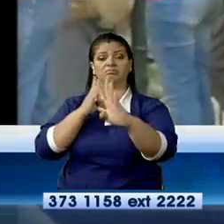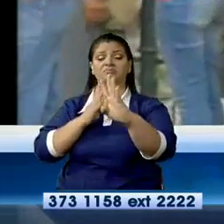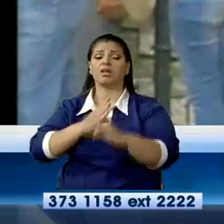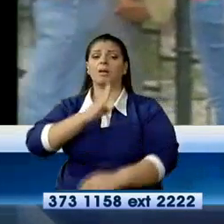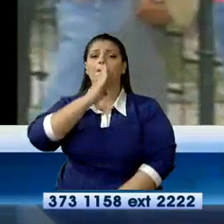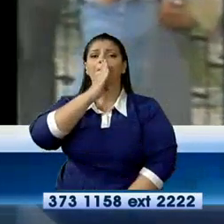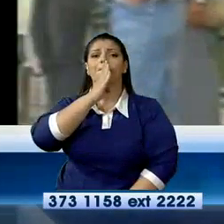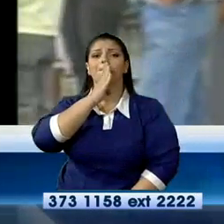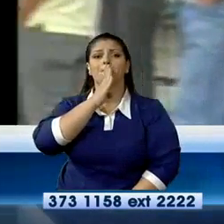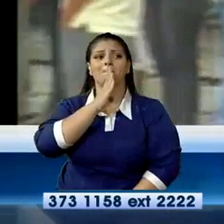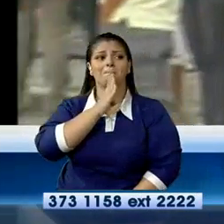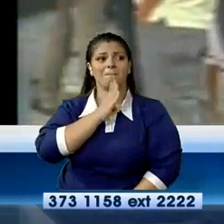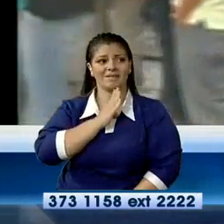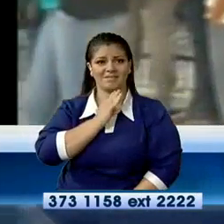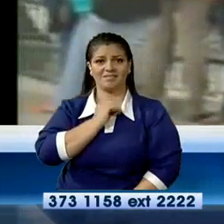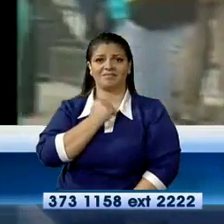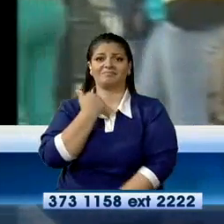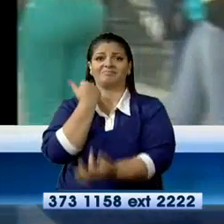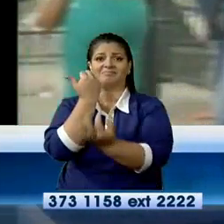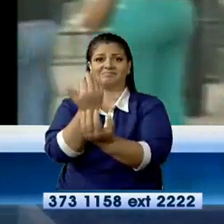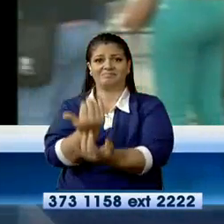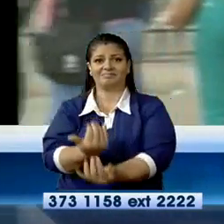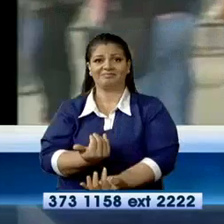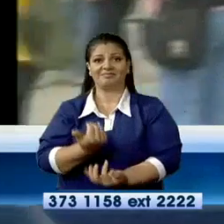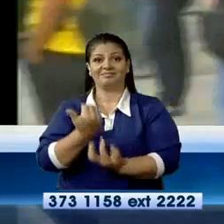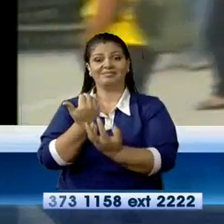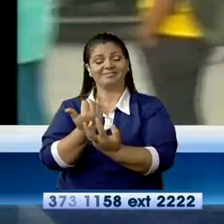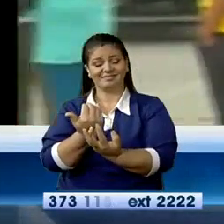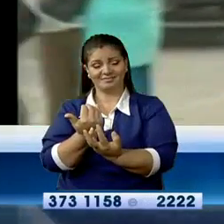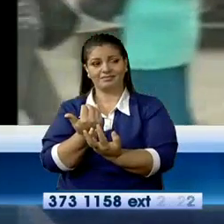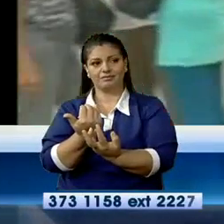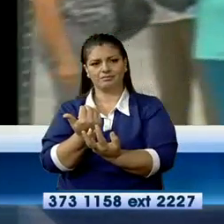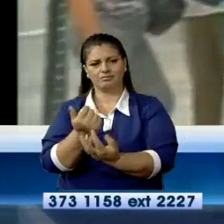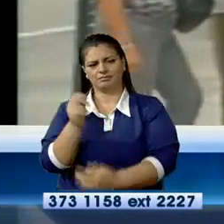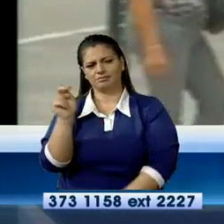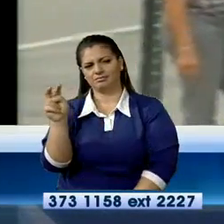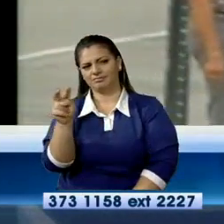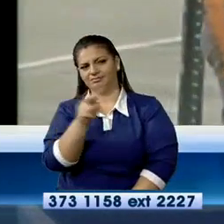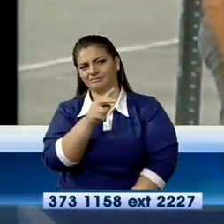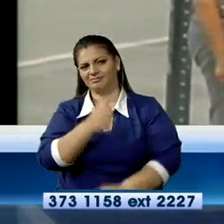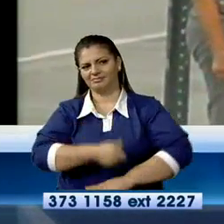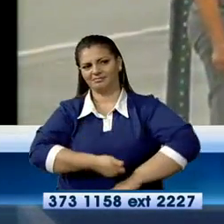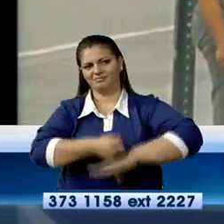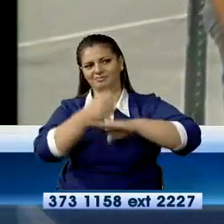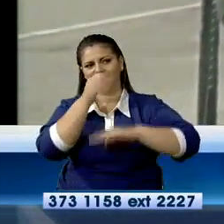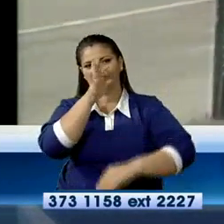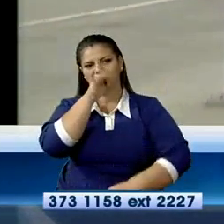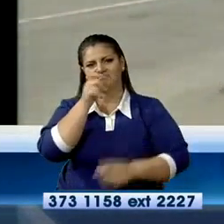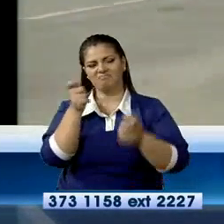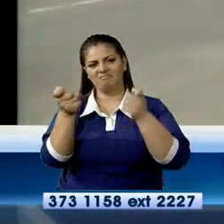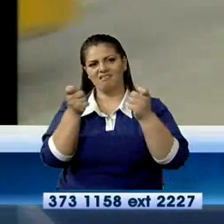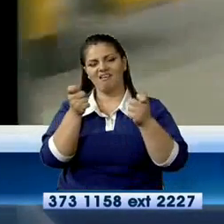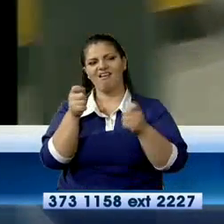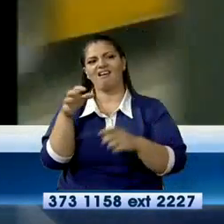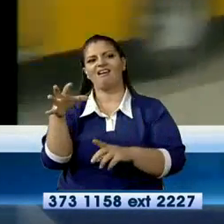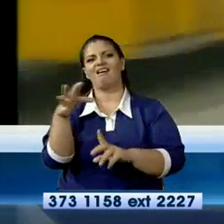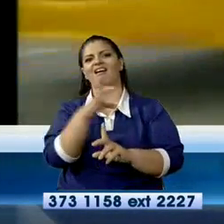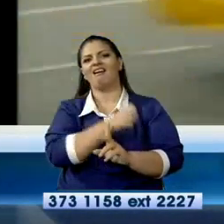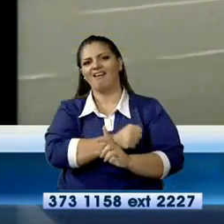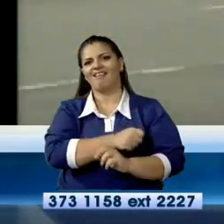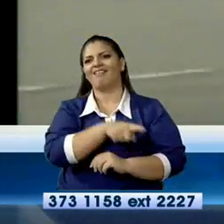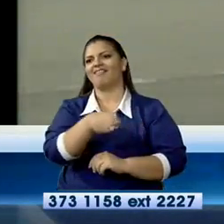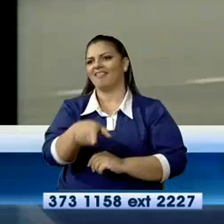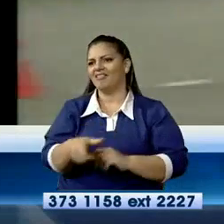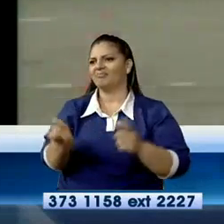también tiene que ver con la presencia de un agente civil de la Autoridad de Tránsito Municipal en el